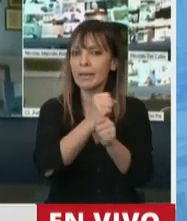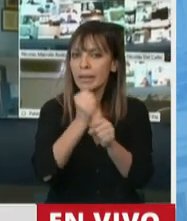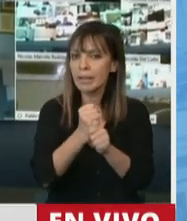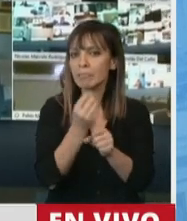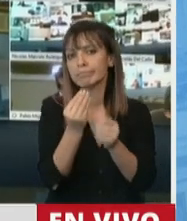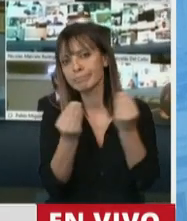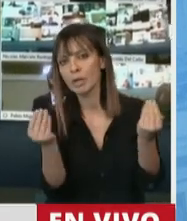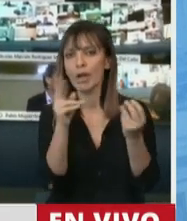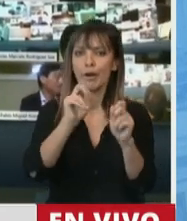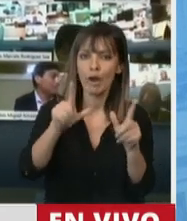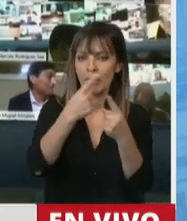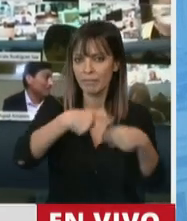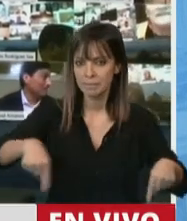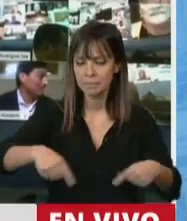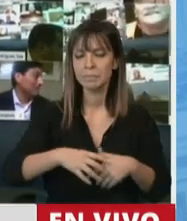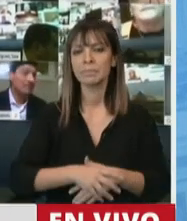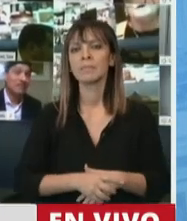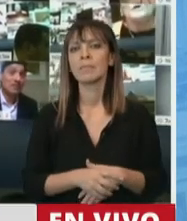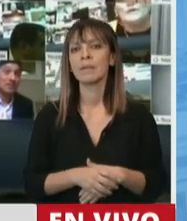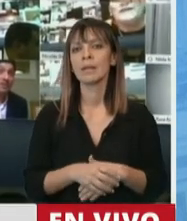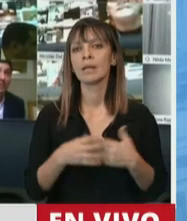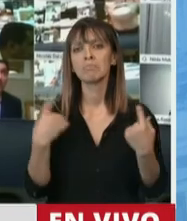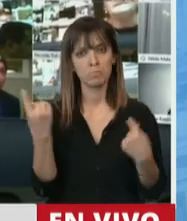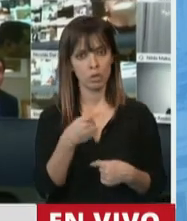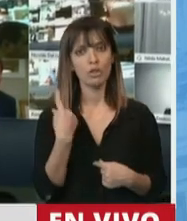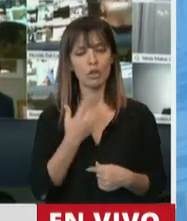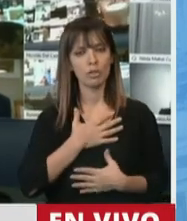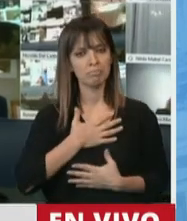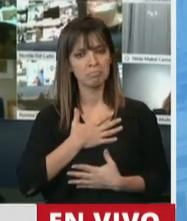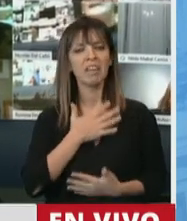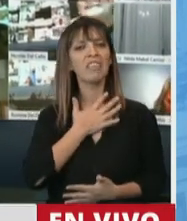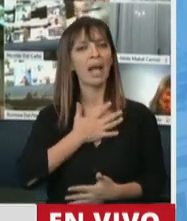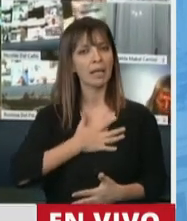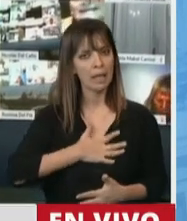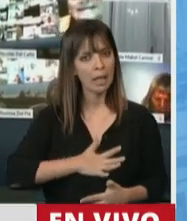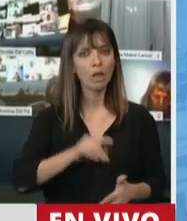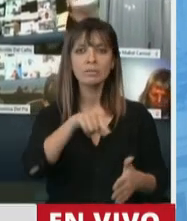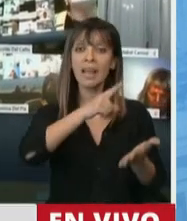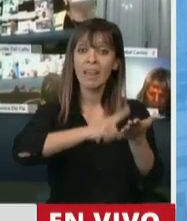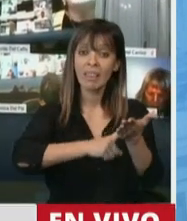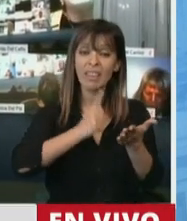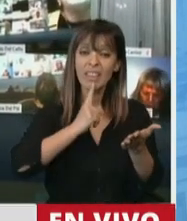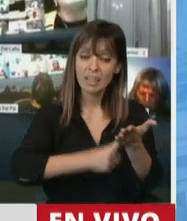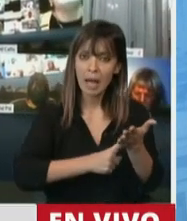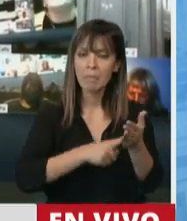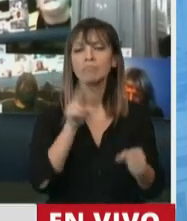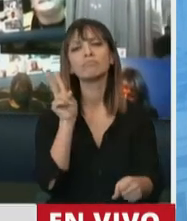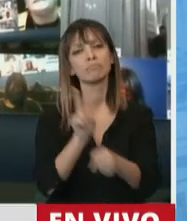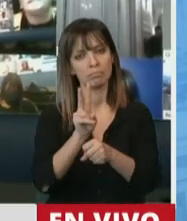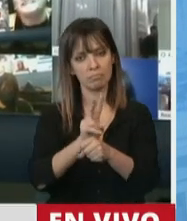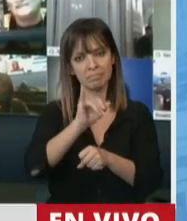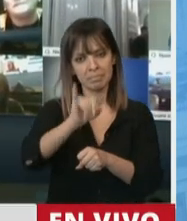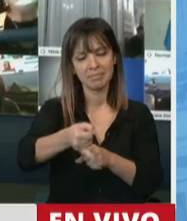y demás. Obviamente que tenemos la tranquilidad de que este dictamen protege y preserva los